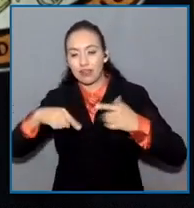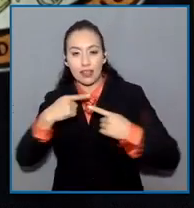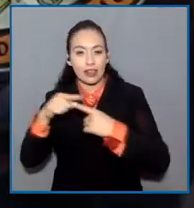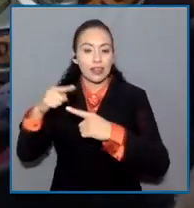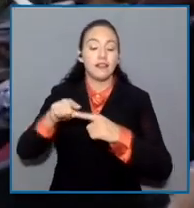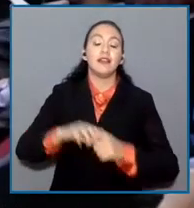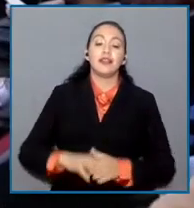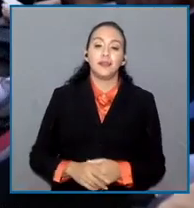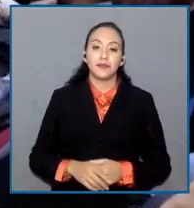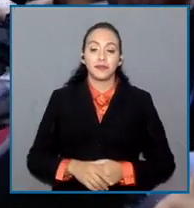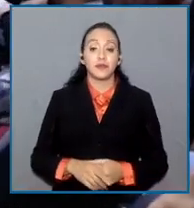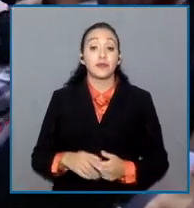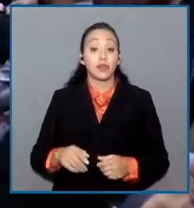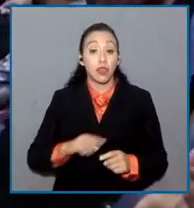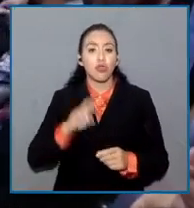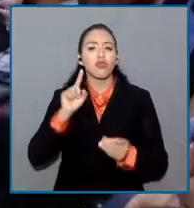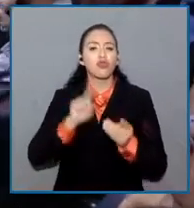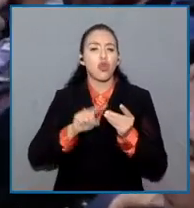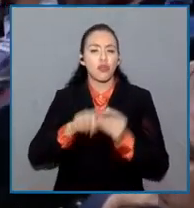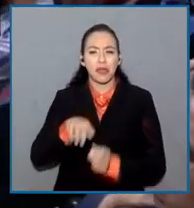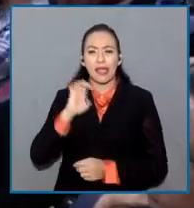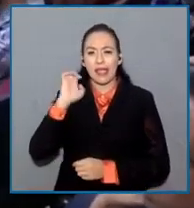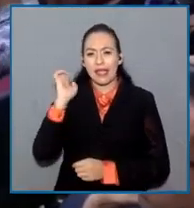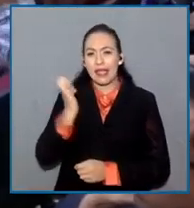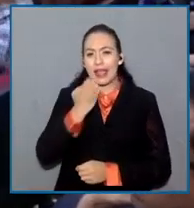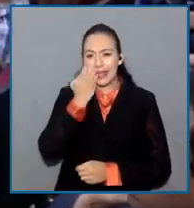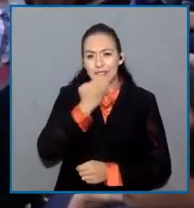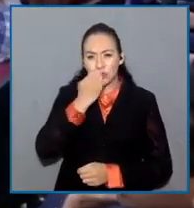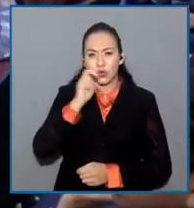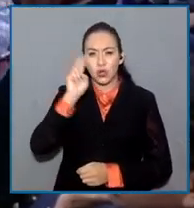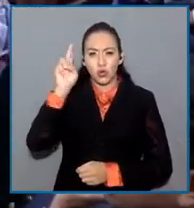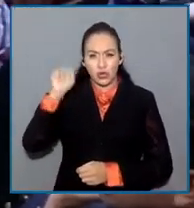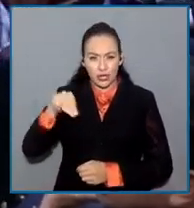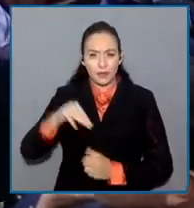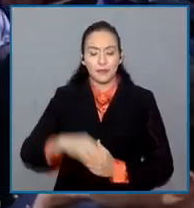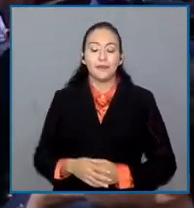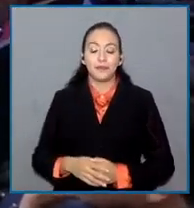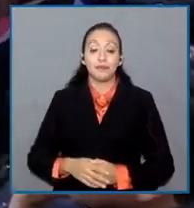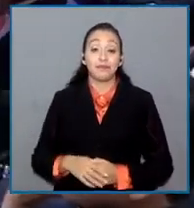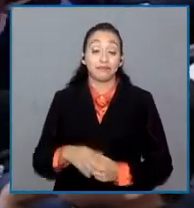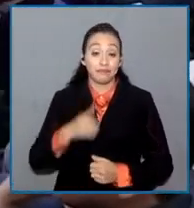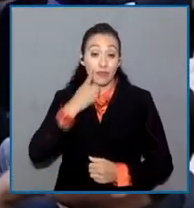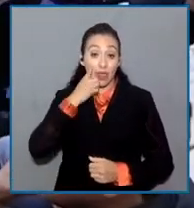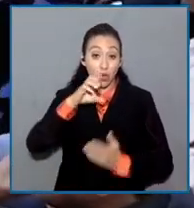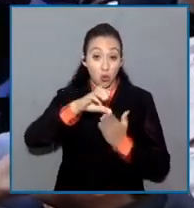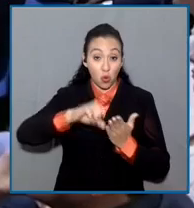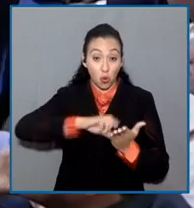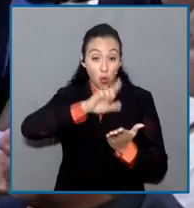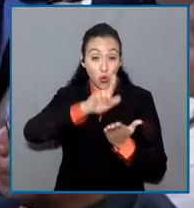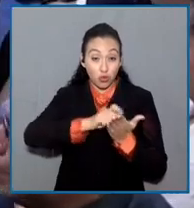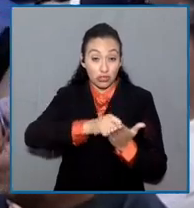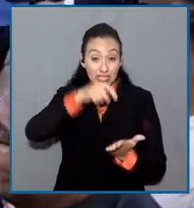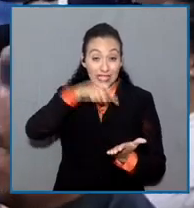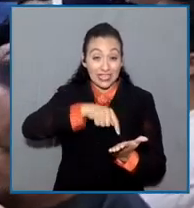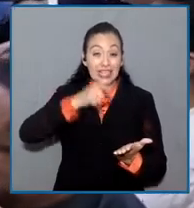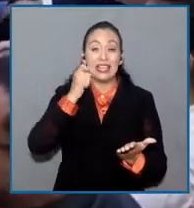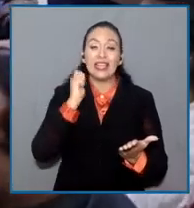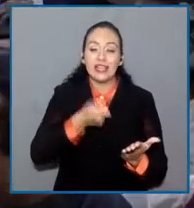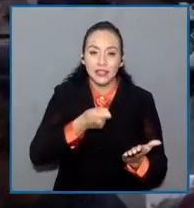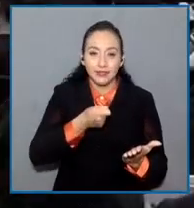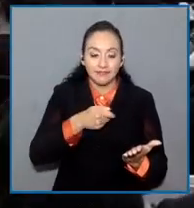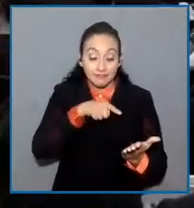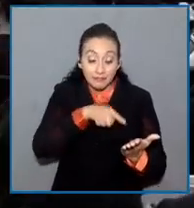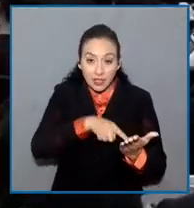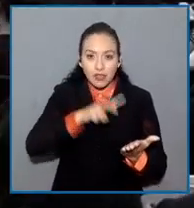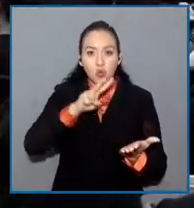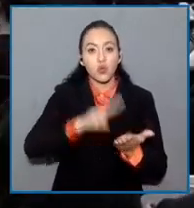de Derecho de la UNAM. Destacó que la Constitución es el pacto federal que permite superar nuestras diferencias, el centro de gravedad